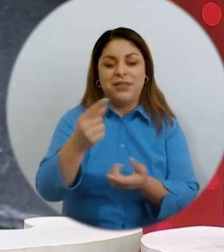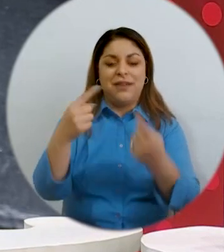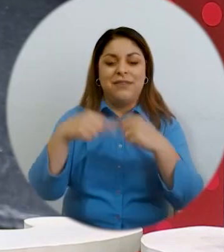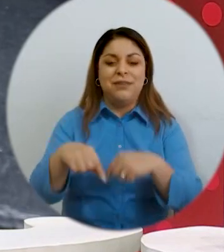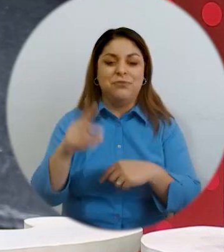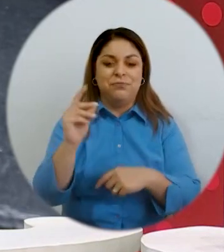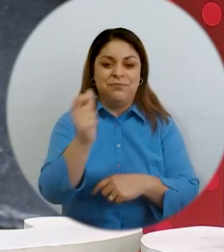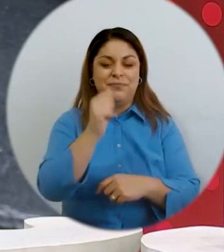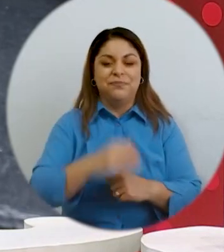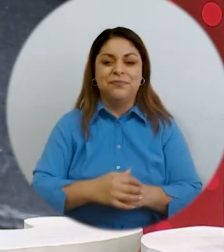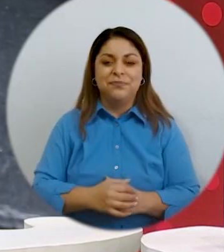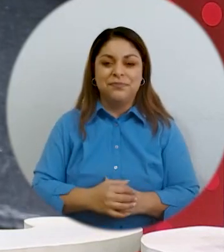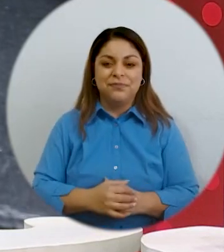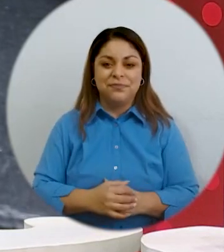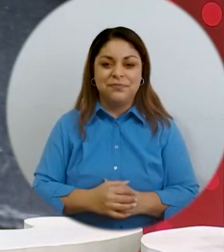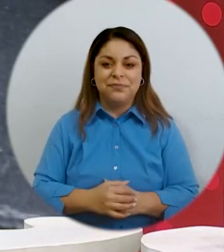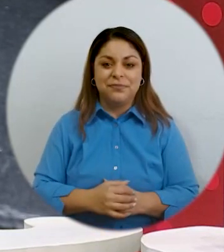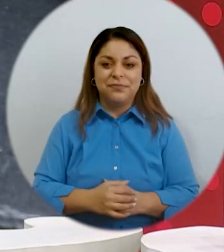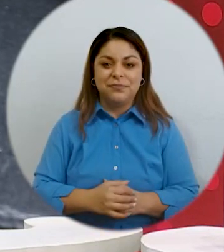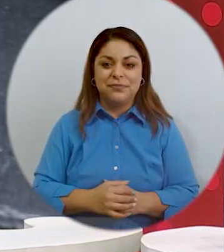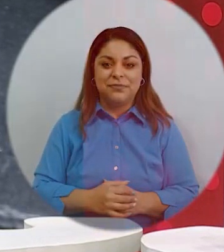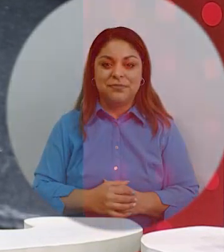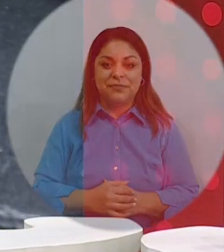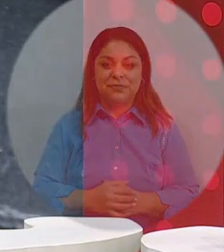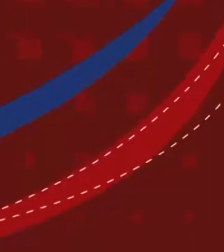Vamos a ir a una pausa, quédese con una mirada que ya regresamos.